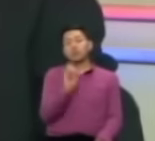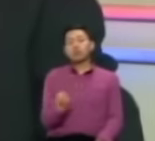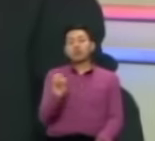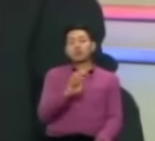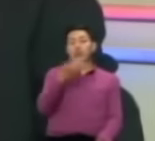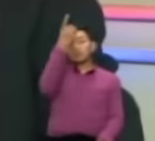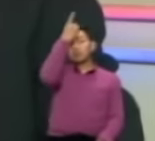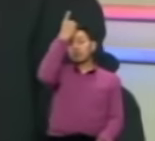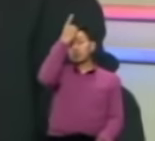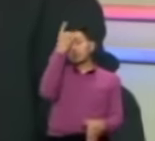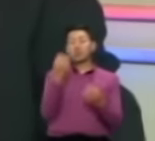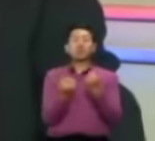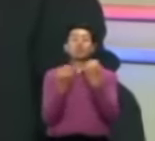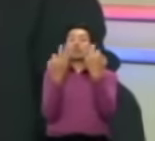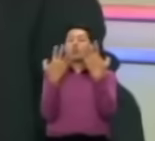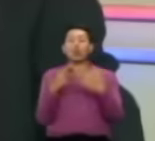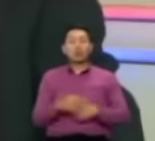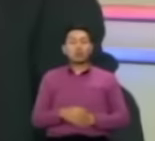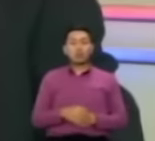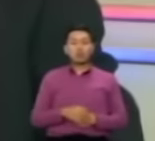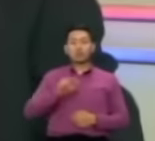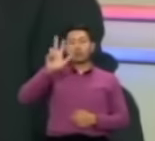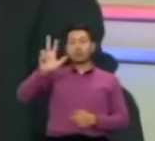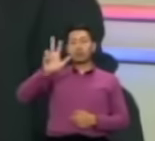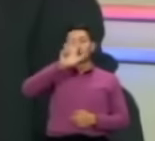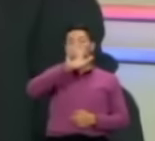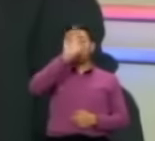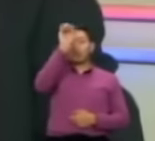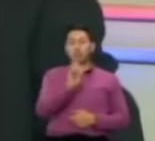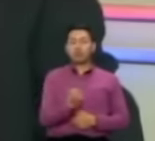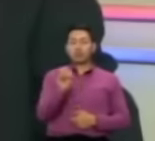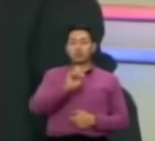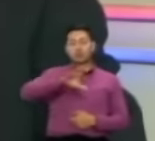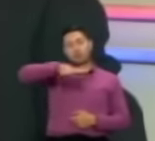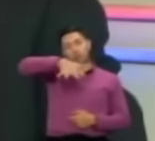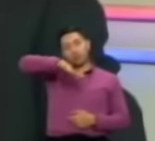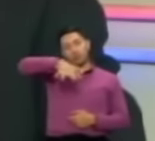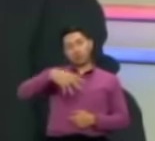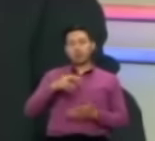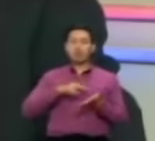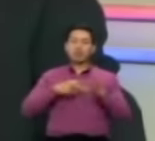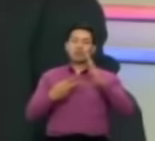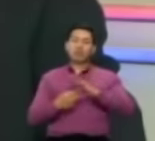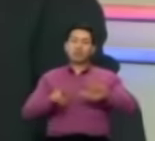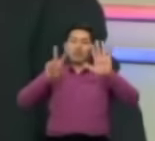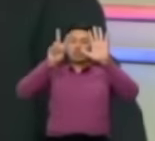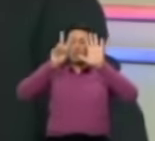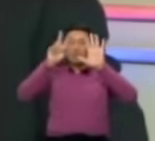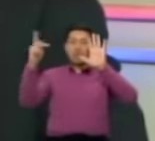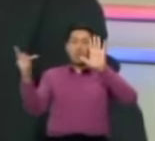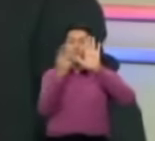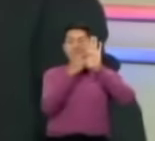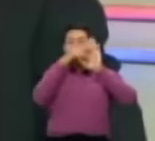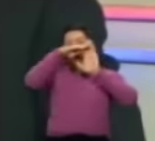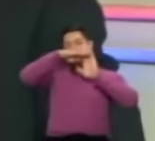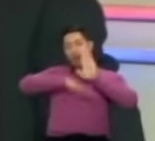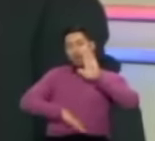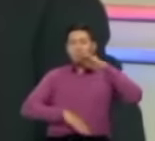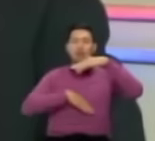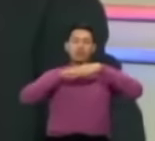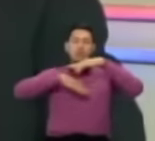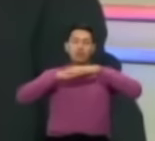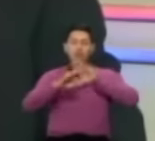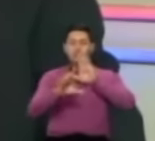deuda respecto al Producto Interno Bruto de 33% aproximadamente. Esos son 7 puntos más abajo de nuestro límite